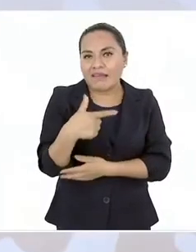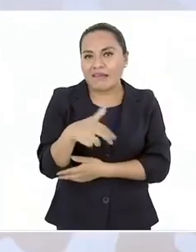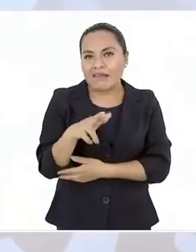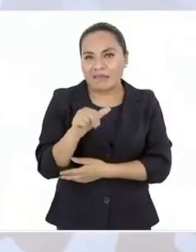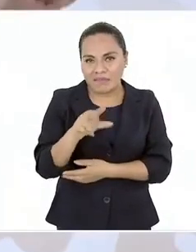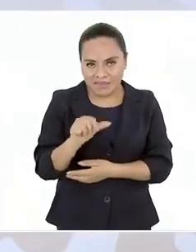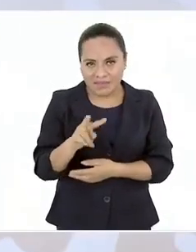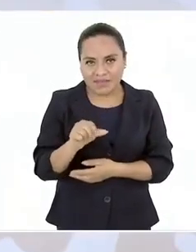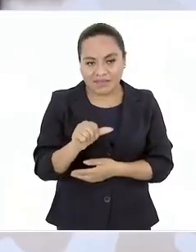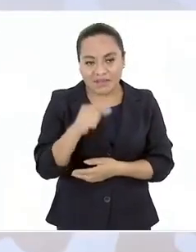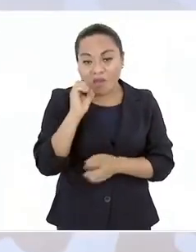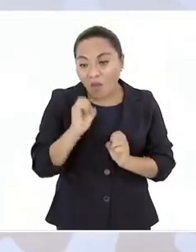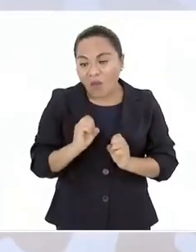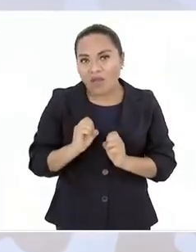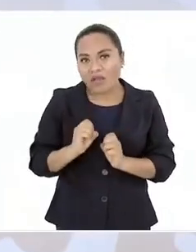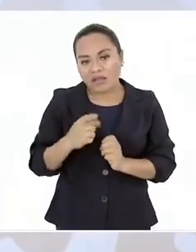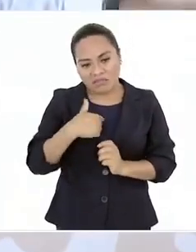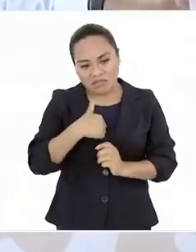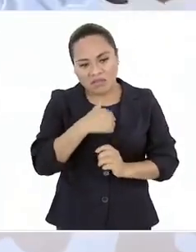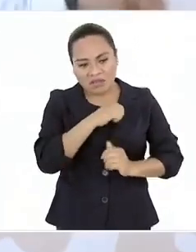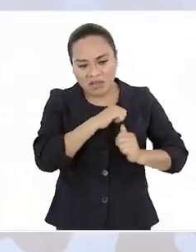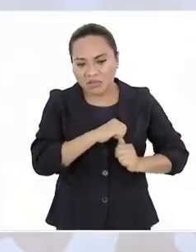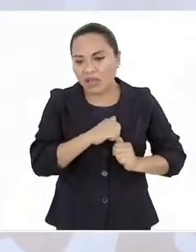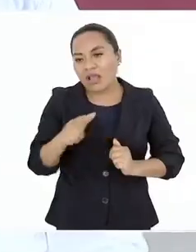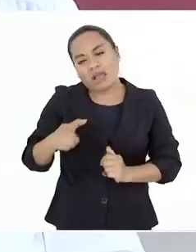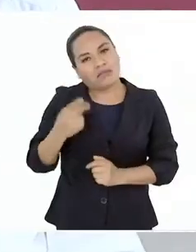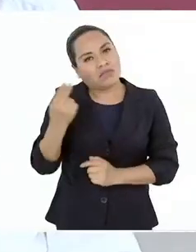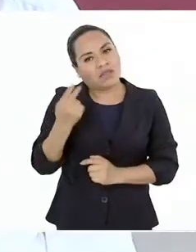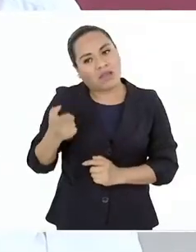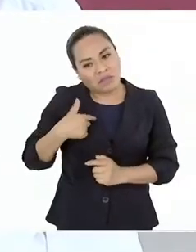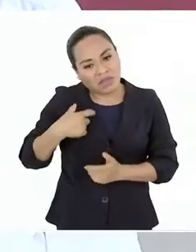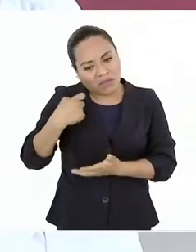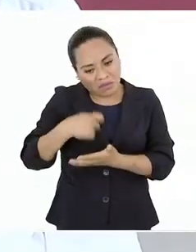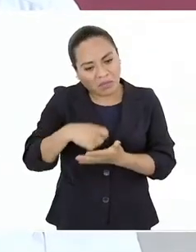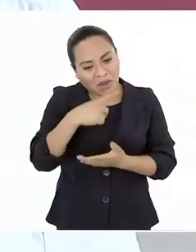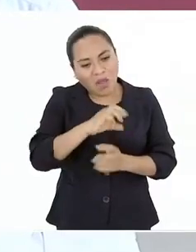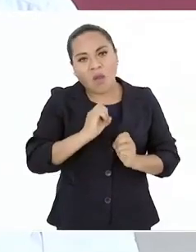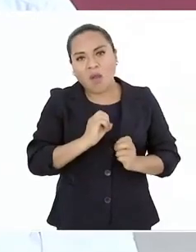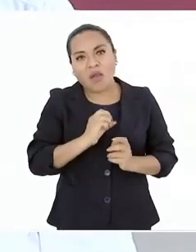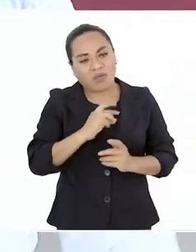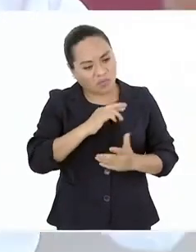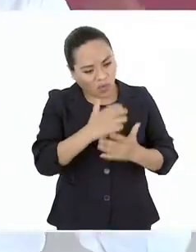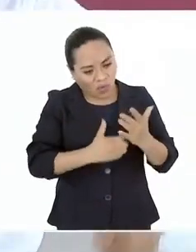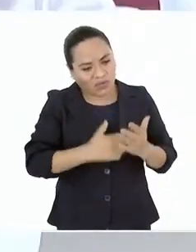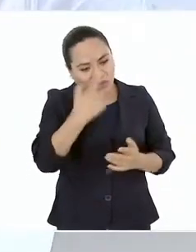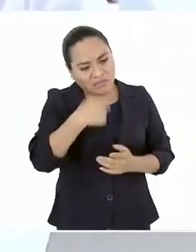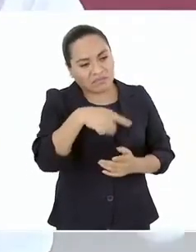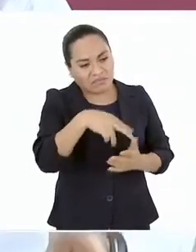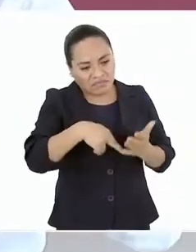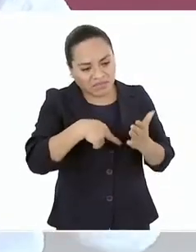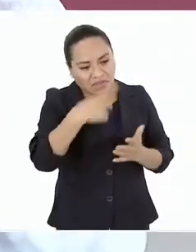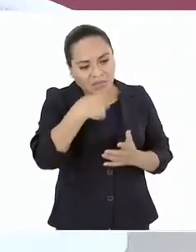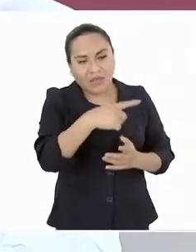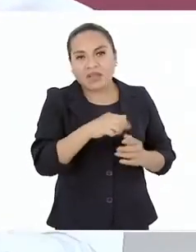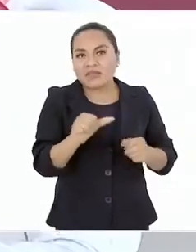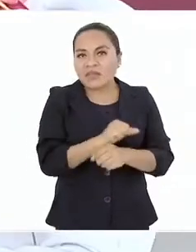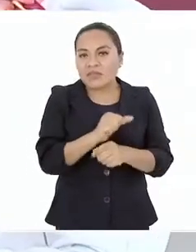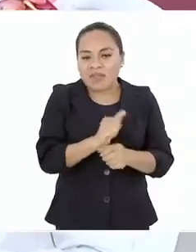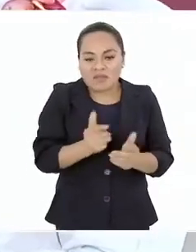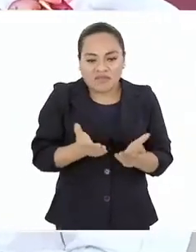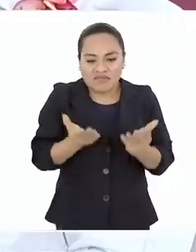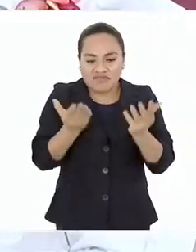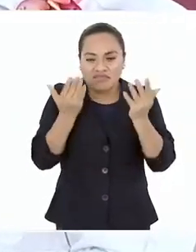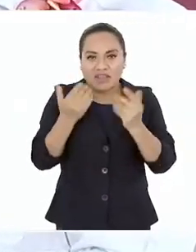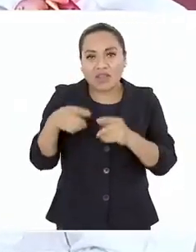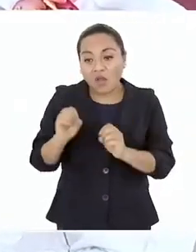tienes que contratar a mí los camiones de volteo. o me tienes que dar un moche.